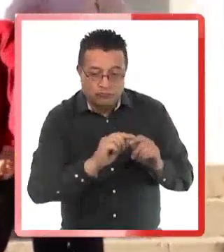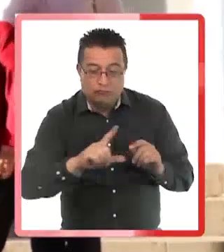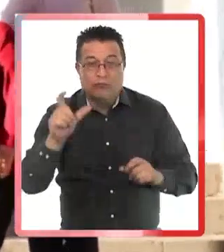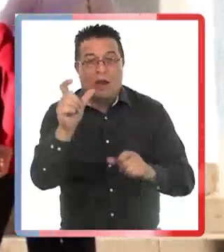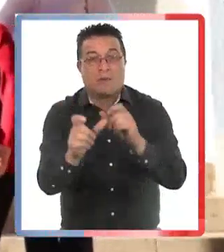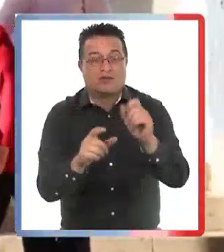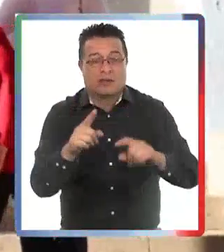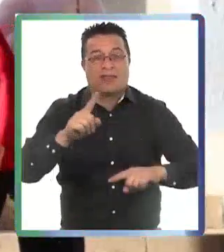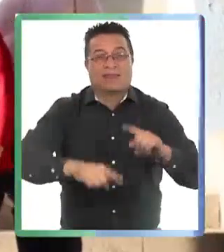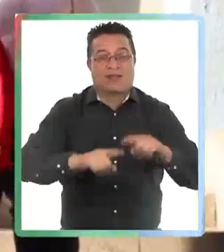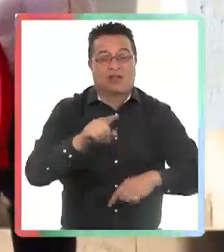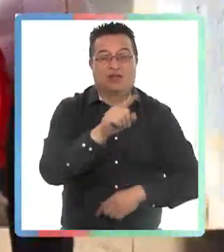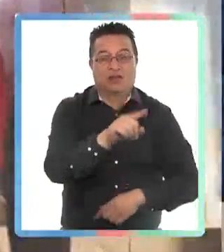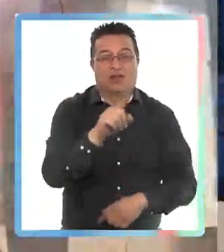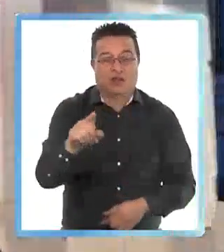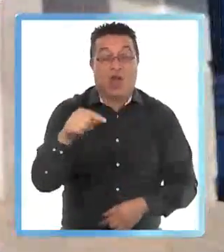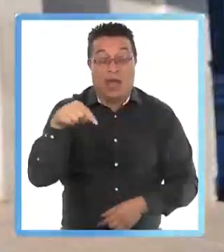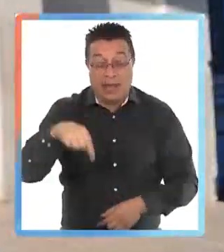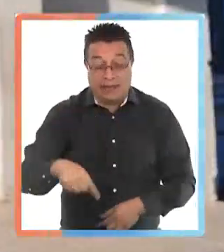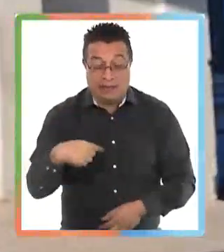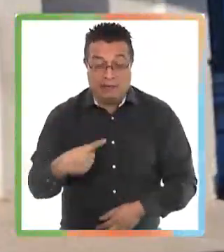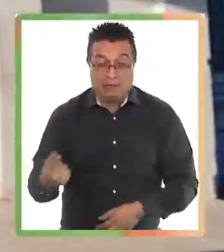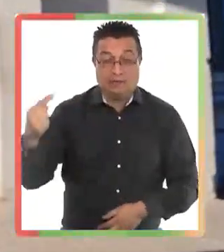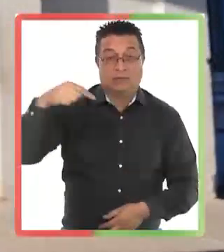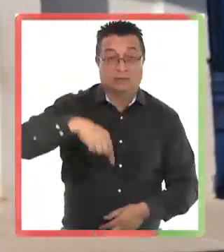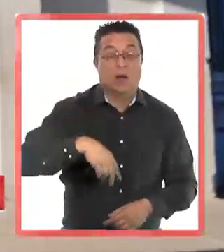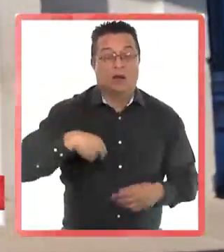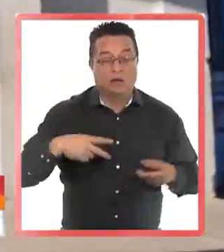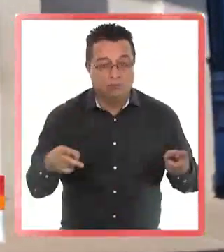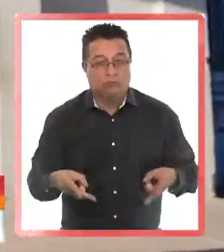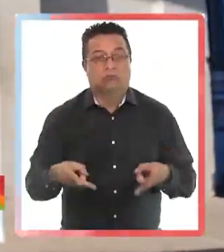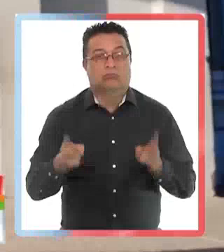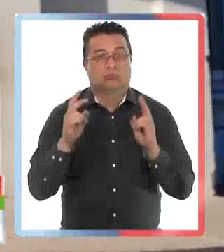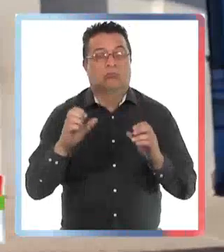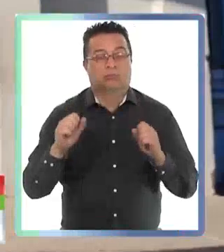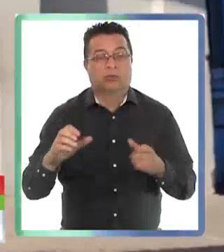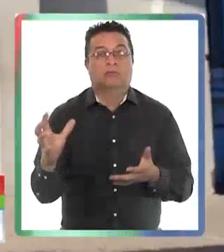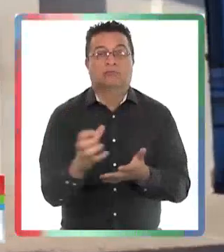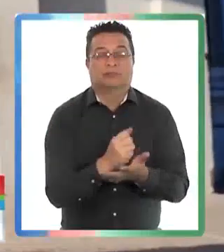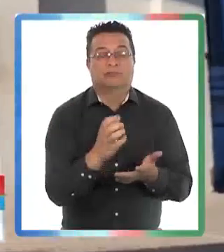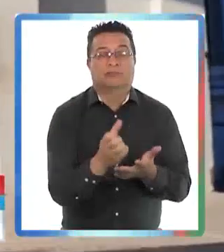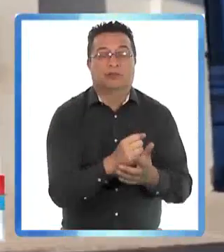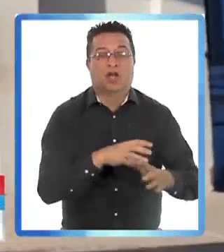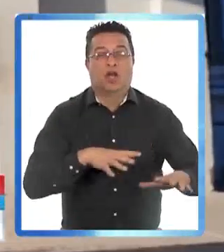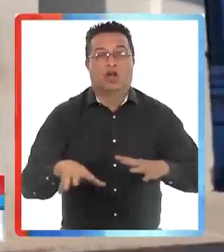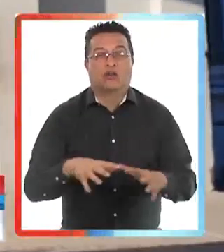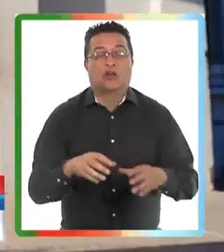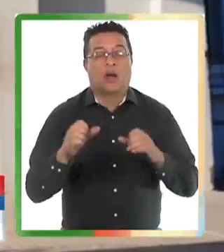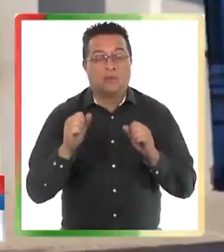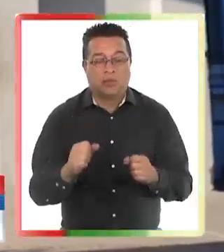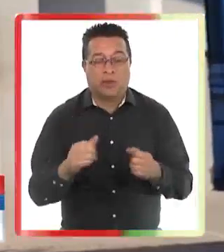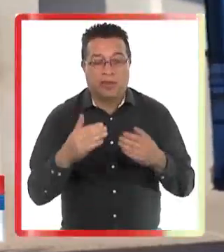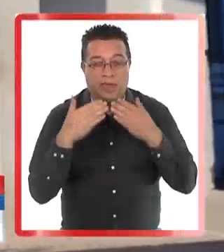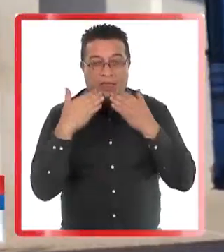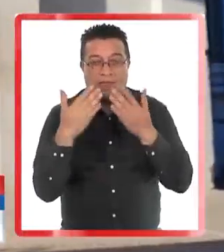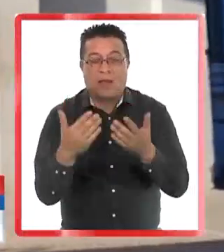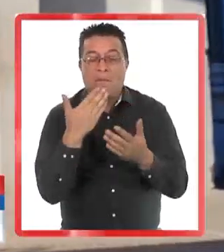nacen cerca de la gente en los territorios. Estamos aquí para hacer posible que sucedan cosas